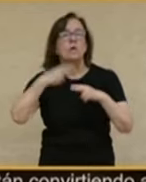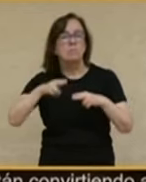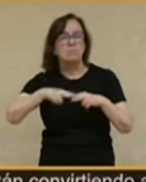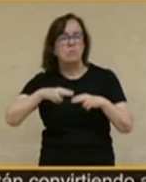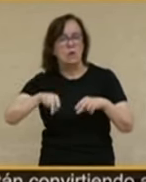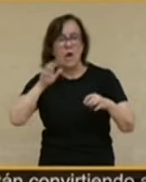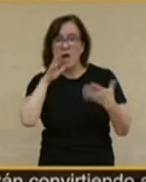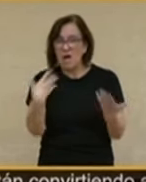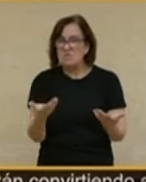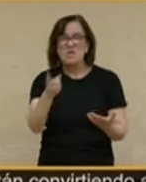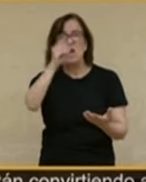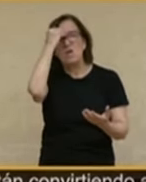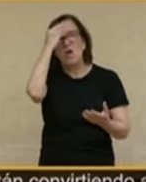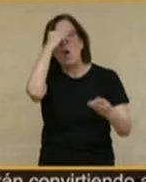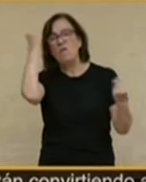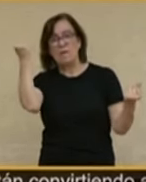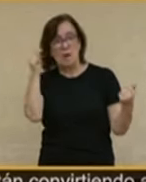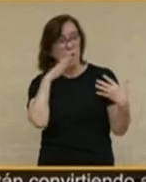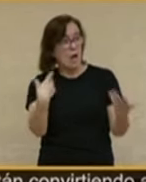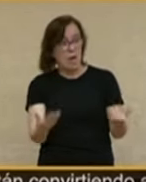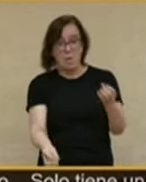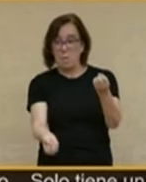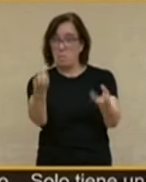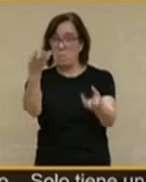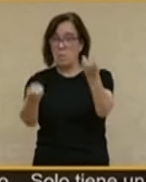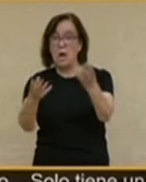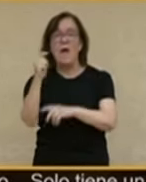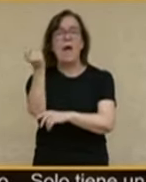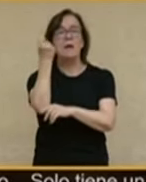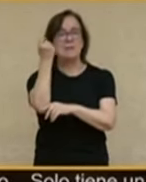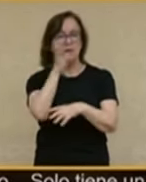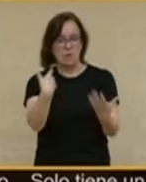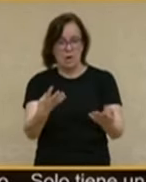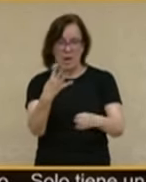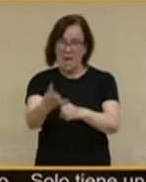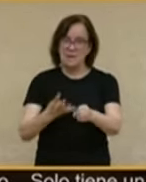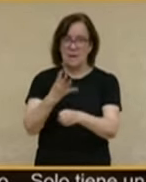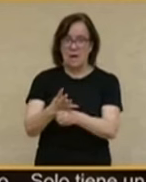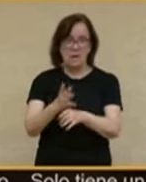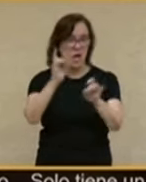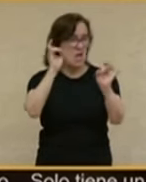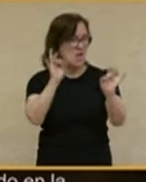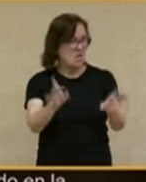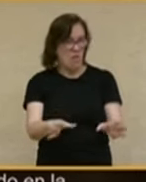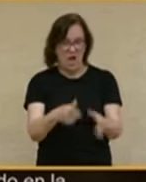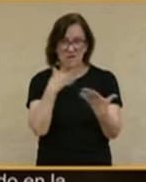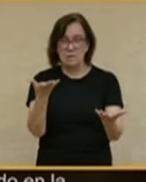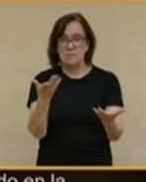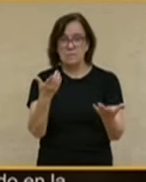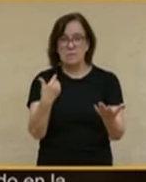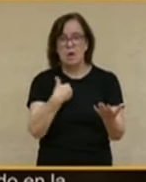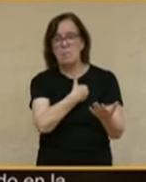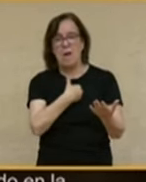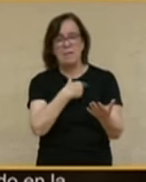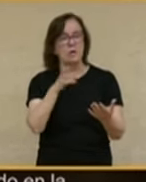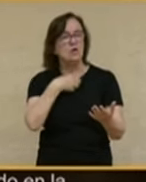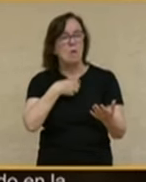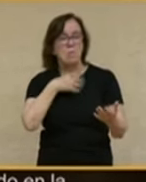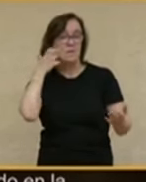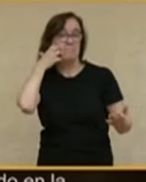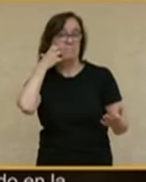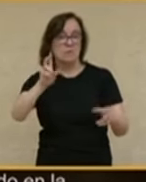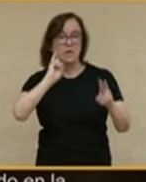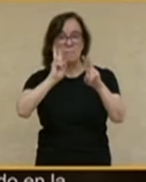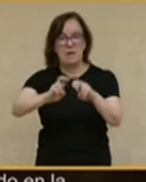cambalache. Así que a nadie le puede extrañar ahora que aflore otro gran éxito de esta legislatura exactamente con el mismo patrón. No puede extrañar que se